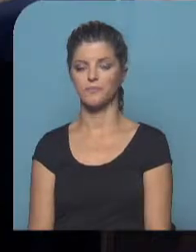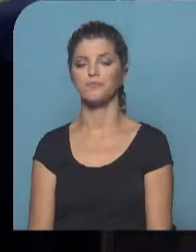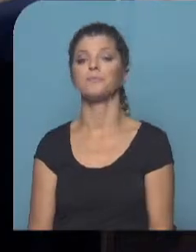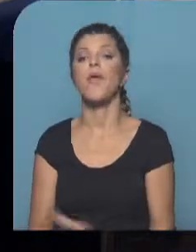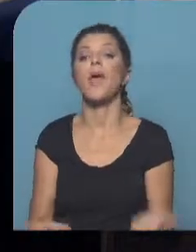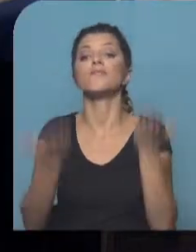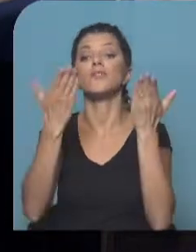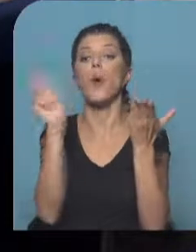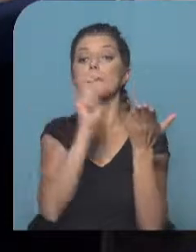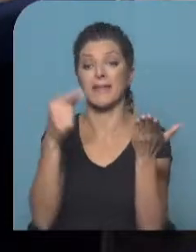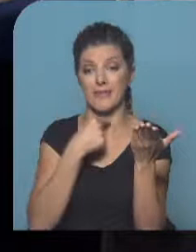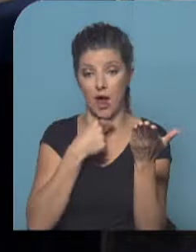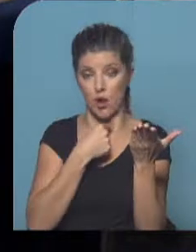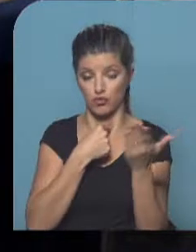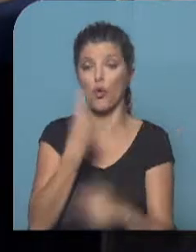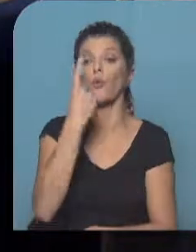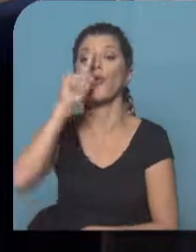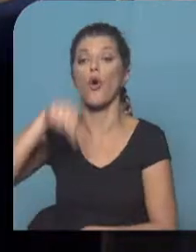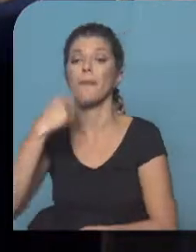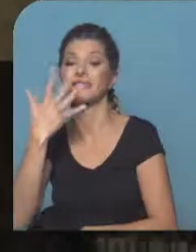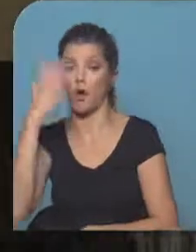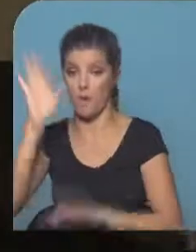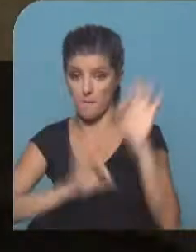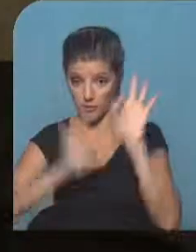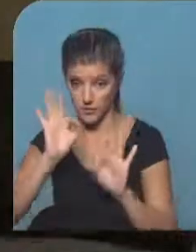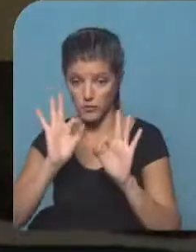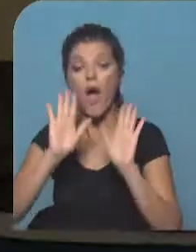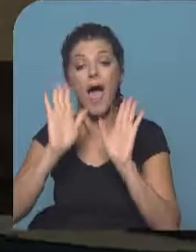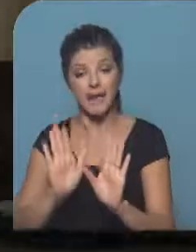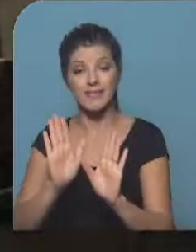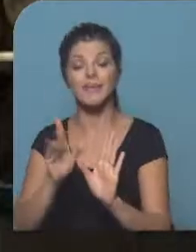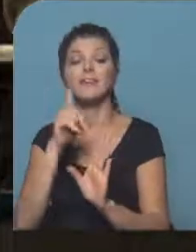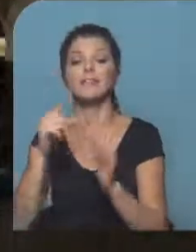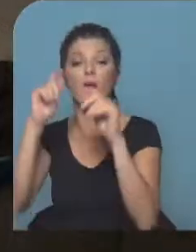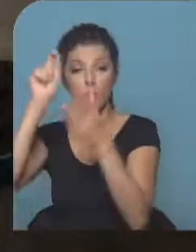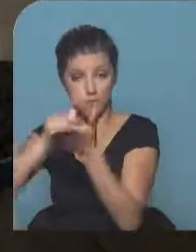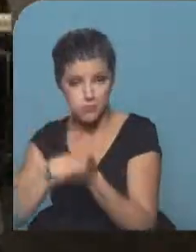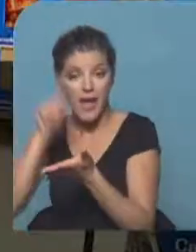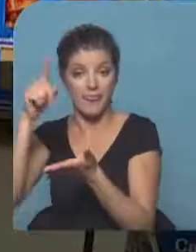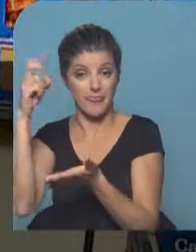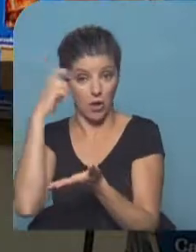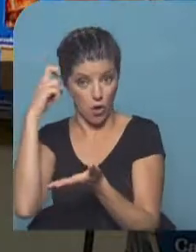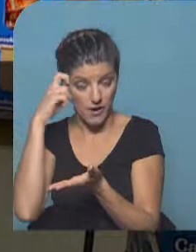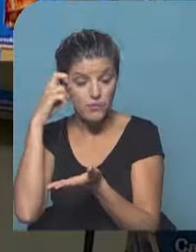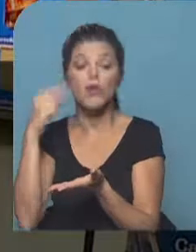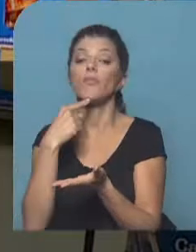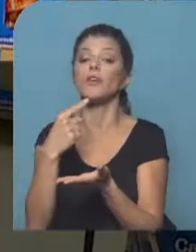Inflación de agosto, 1,5%. El índice de precios del Congreso registró un acumulado